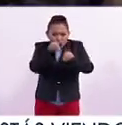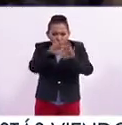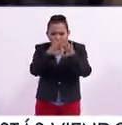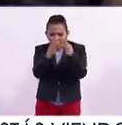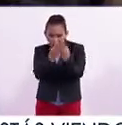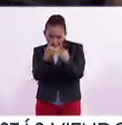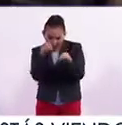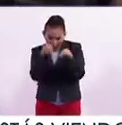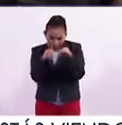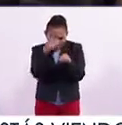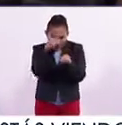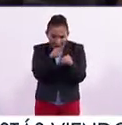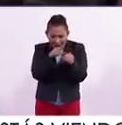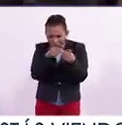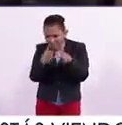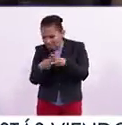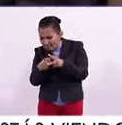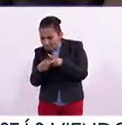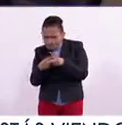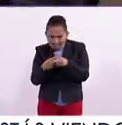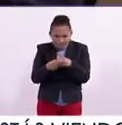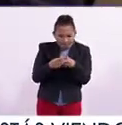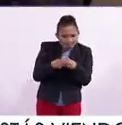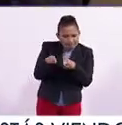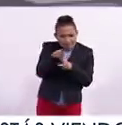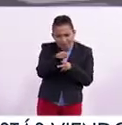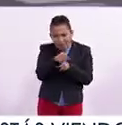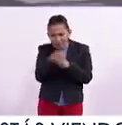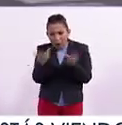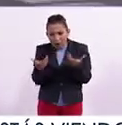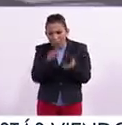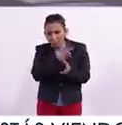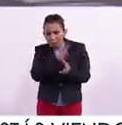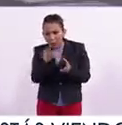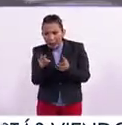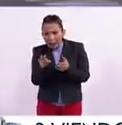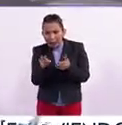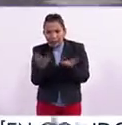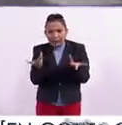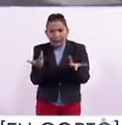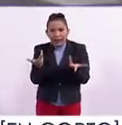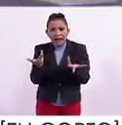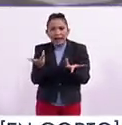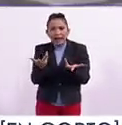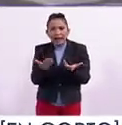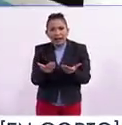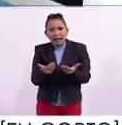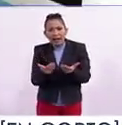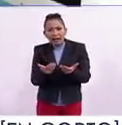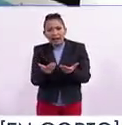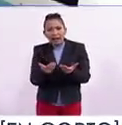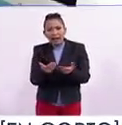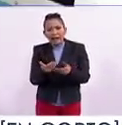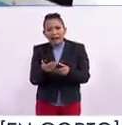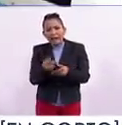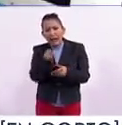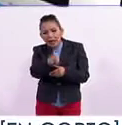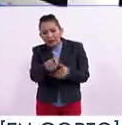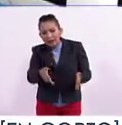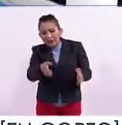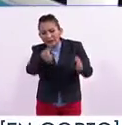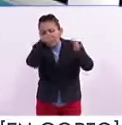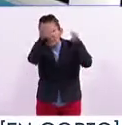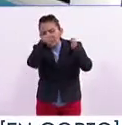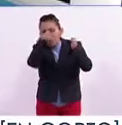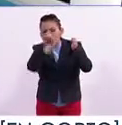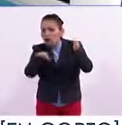para calcular la capacidad, cómo responde una construcción a las